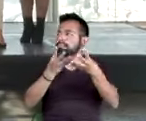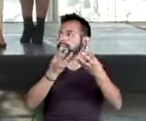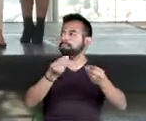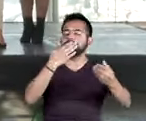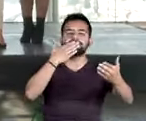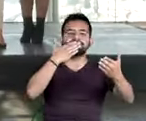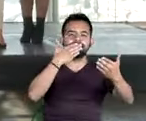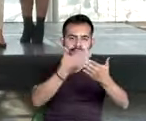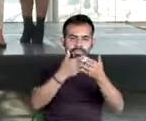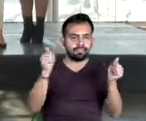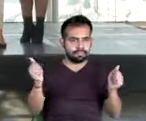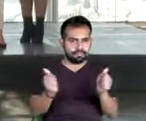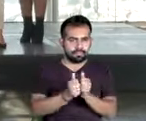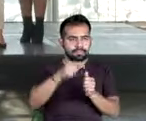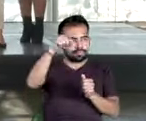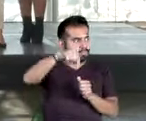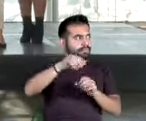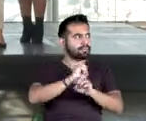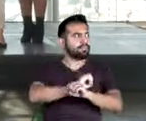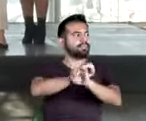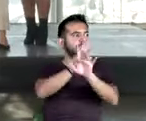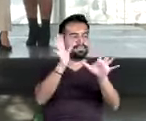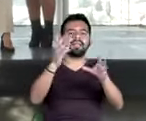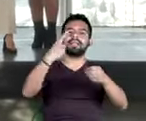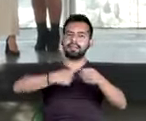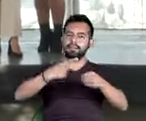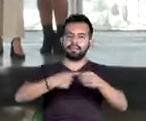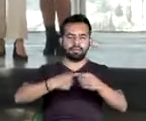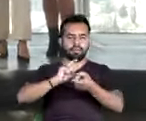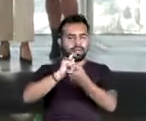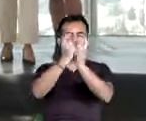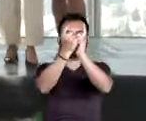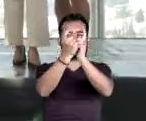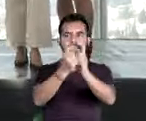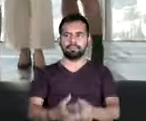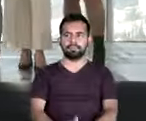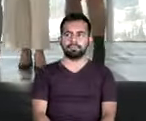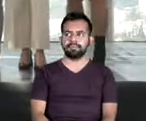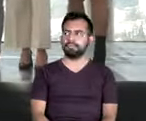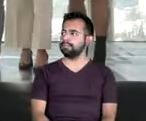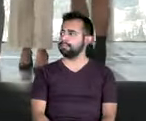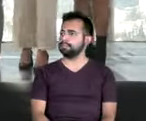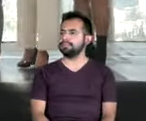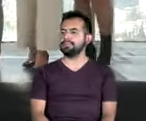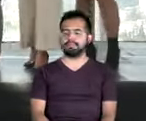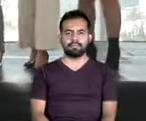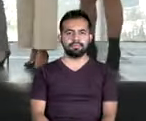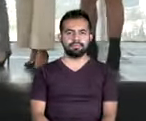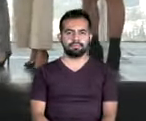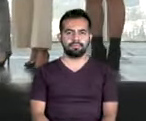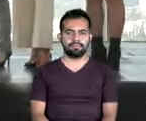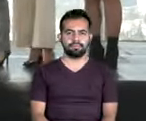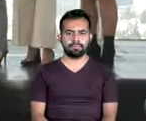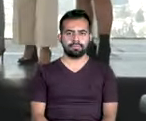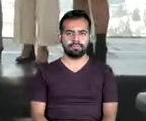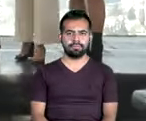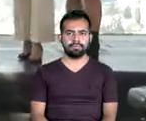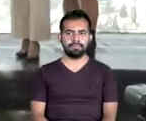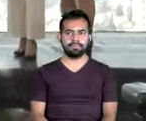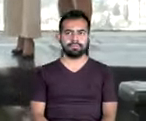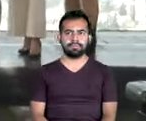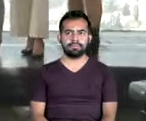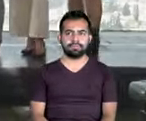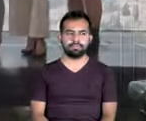gracias por acompañarnos en esta mañana y Quito renace.